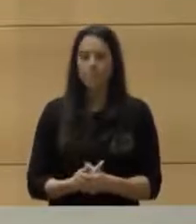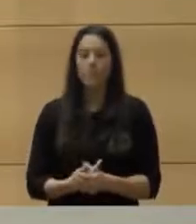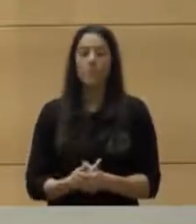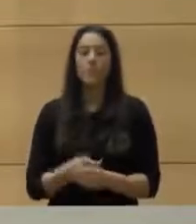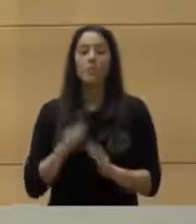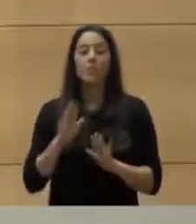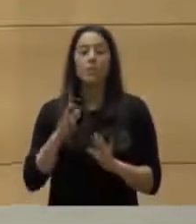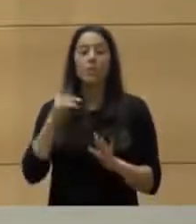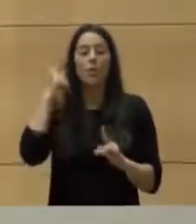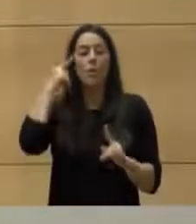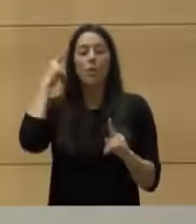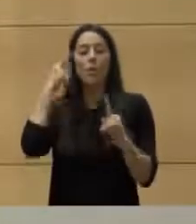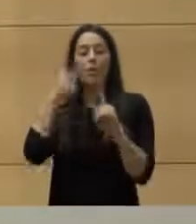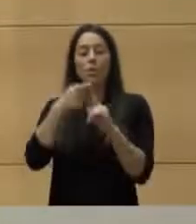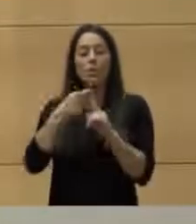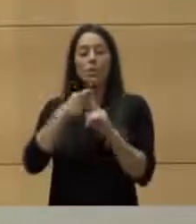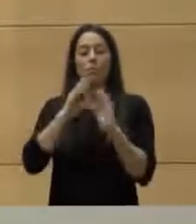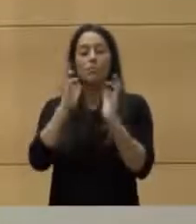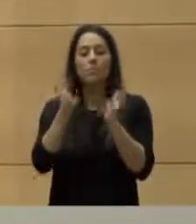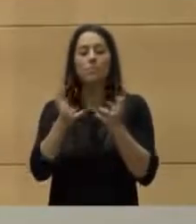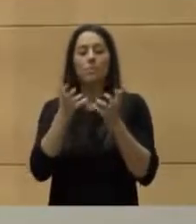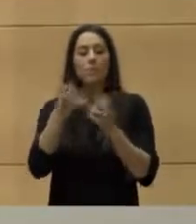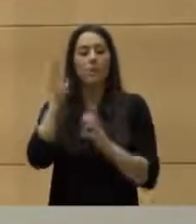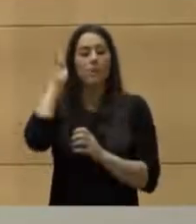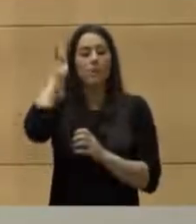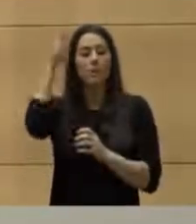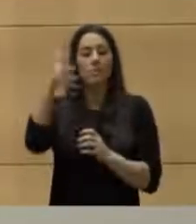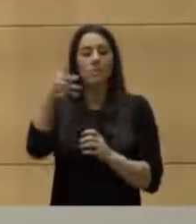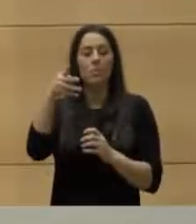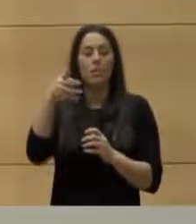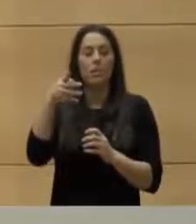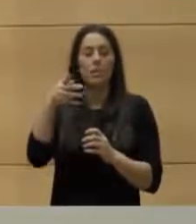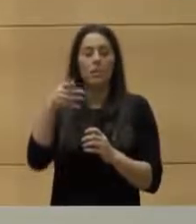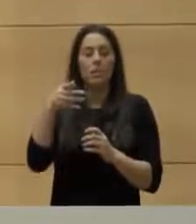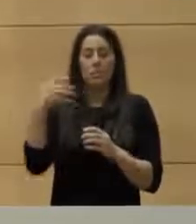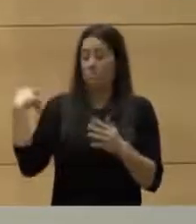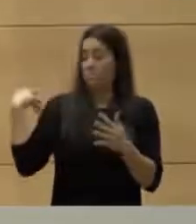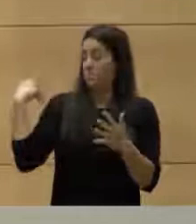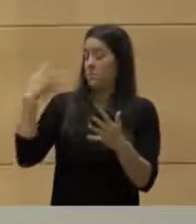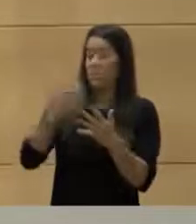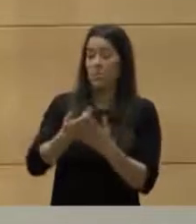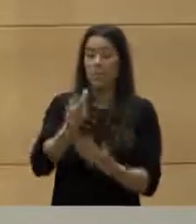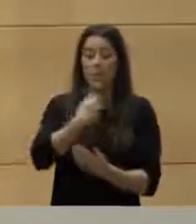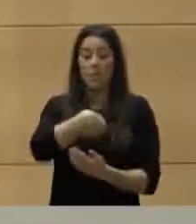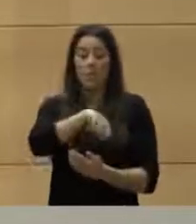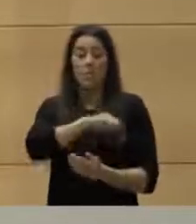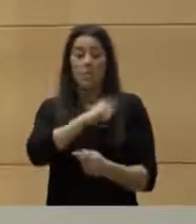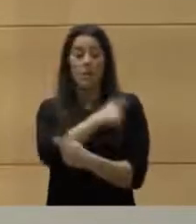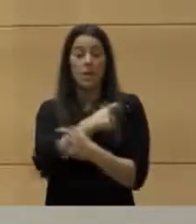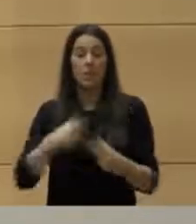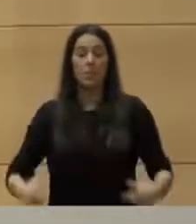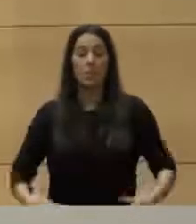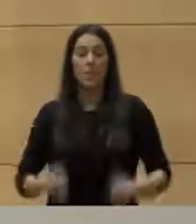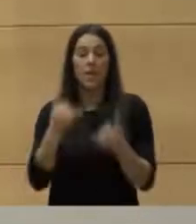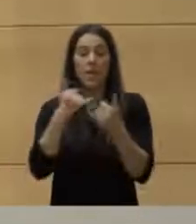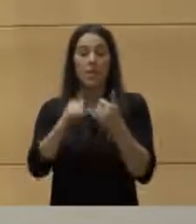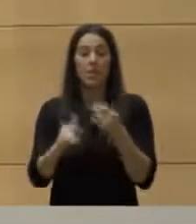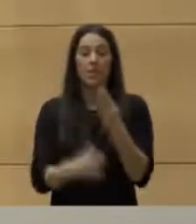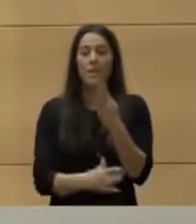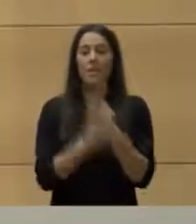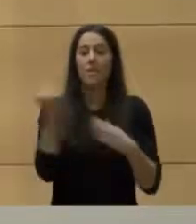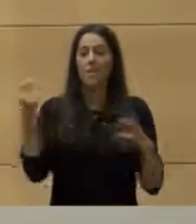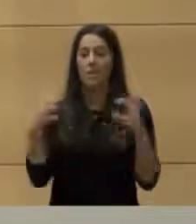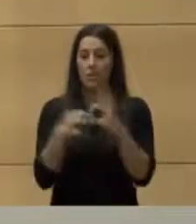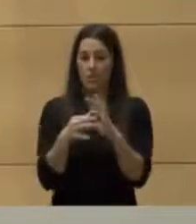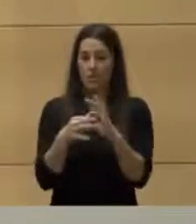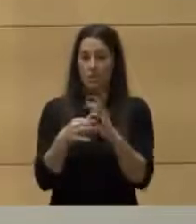a la República Ibérica, sueño de hace mucho tiempo en que algún día España y Portugal formen una federación como debe haber